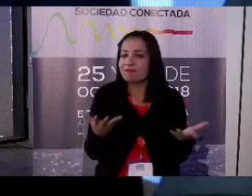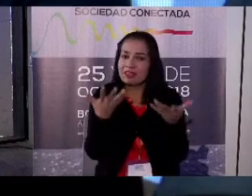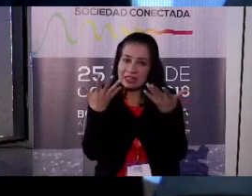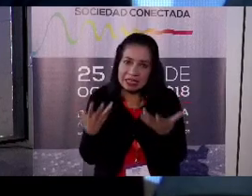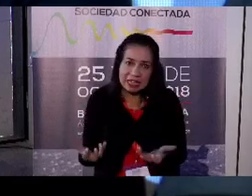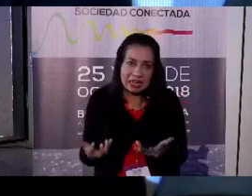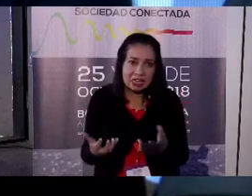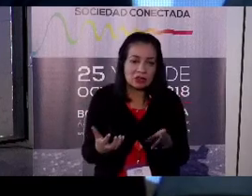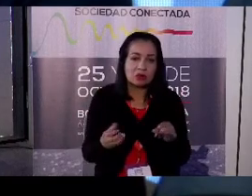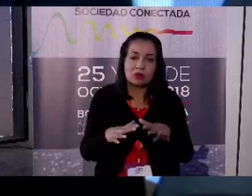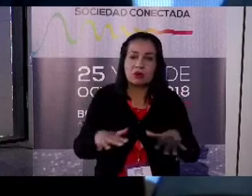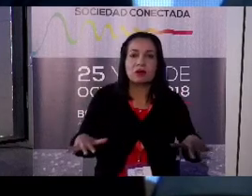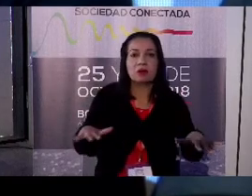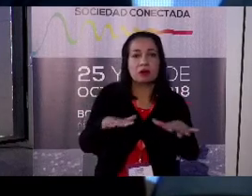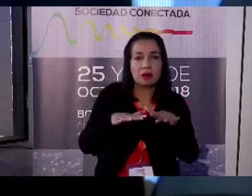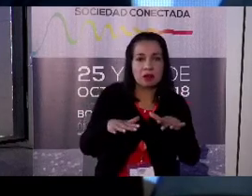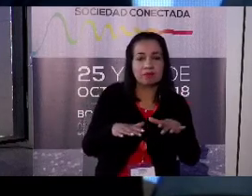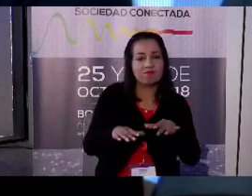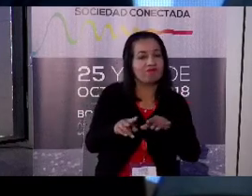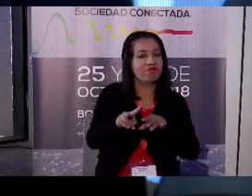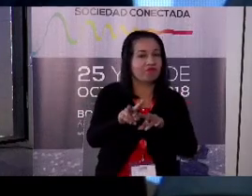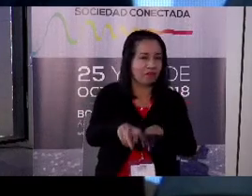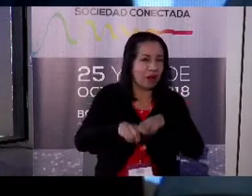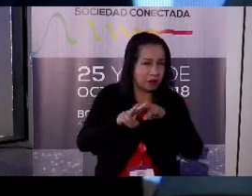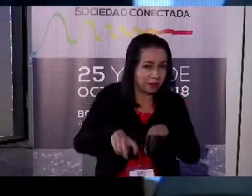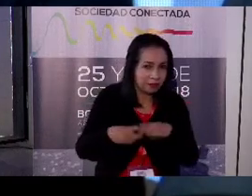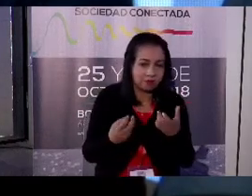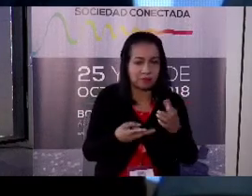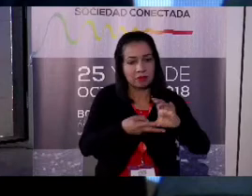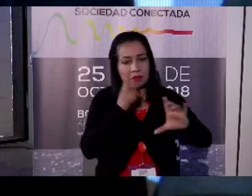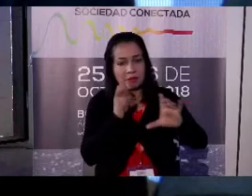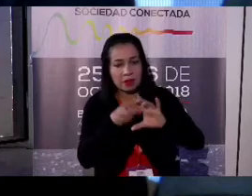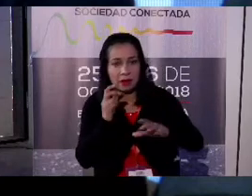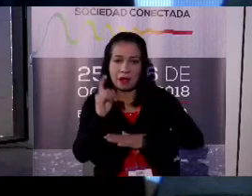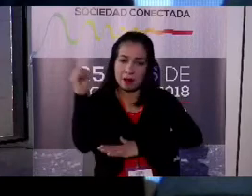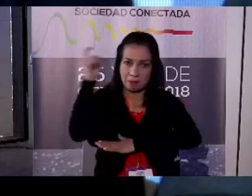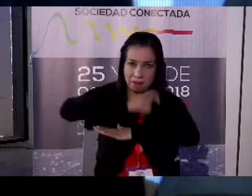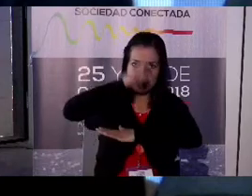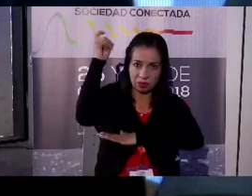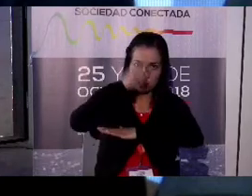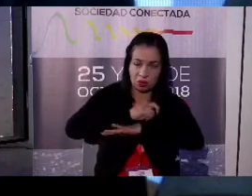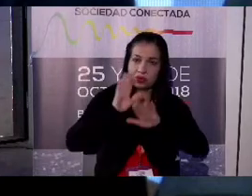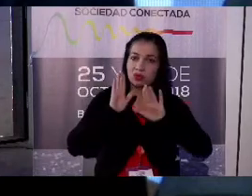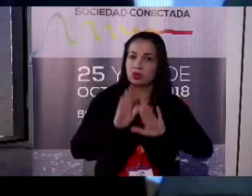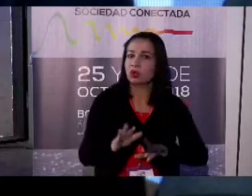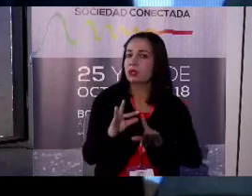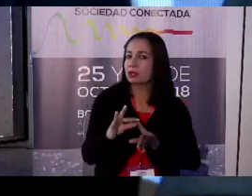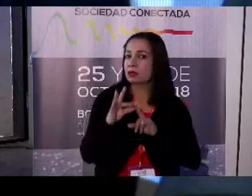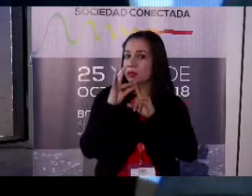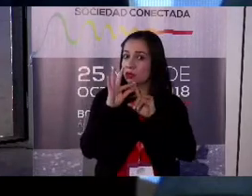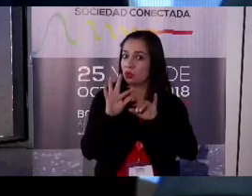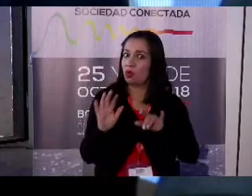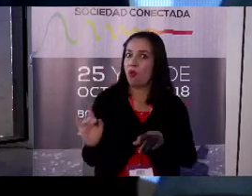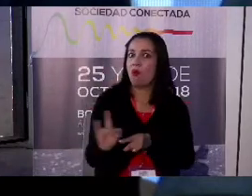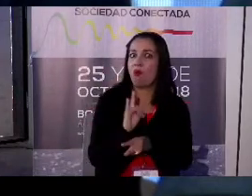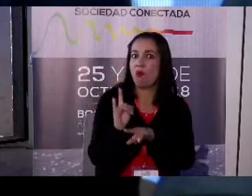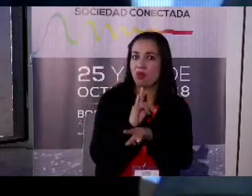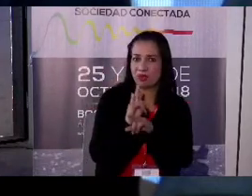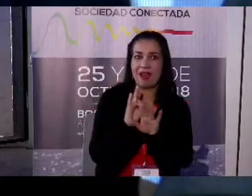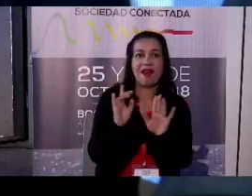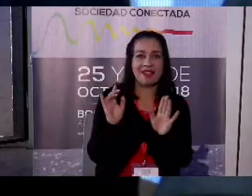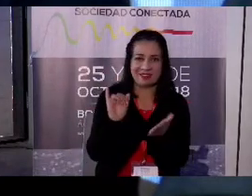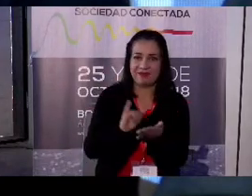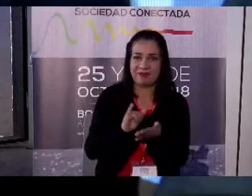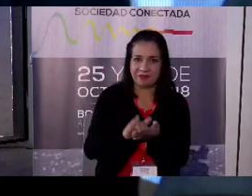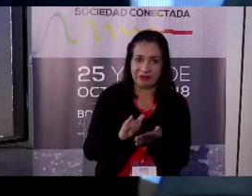eh la parte agropecuaria la parte minera la parte petrolera genere especialistas que se queden y y trabajen en la